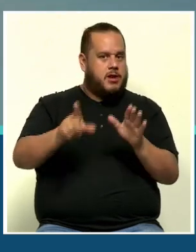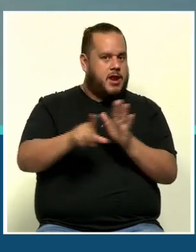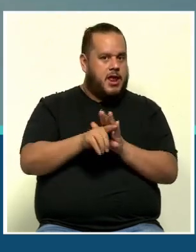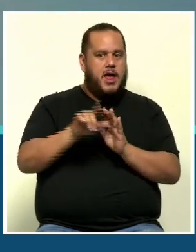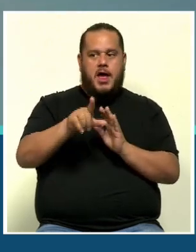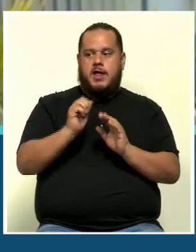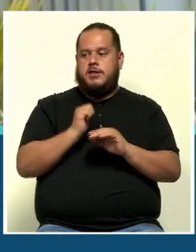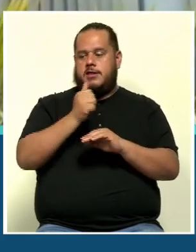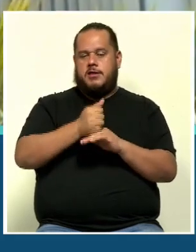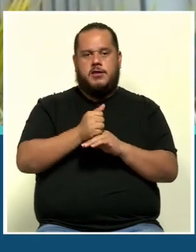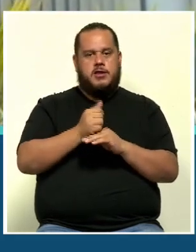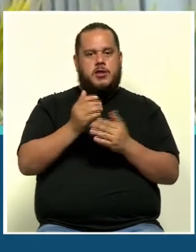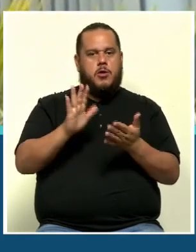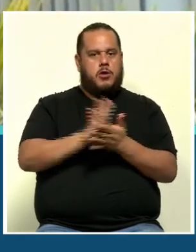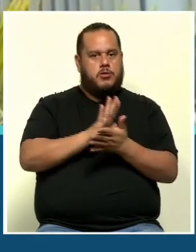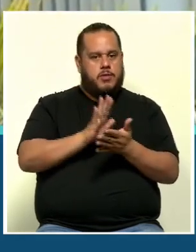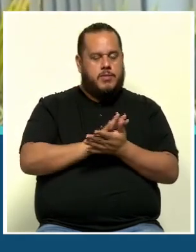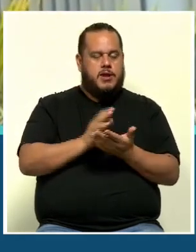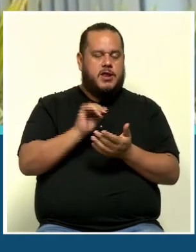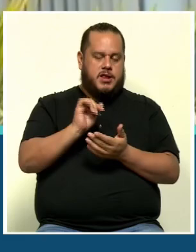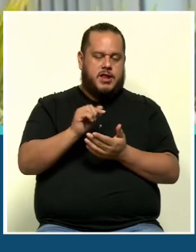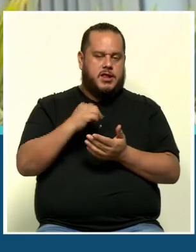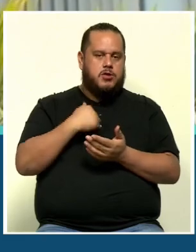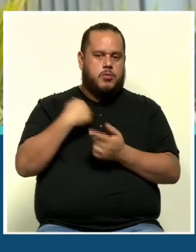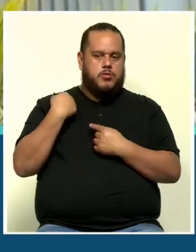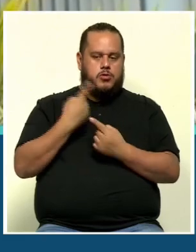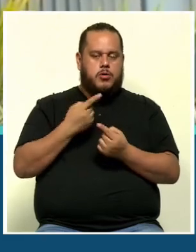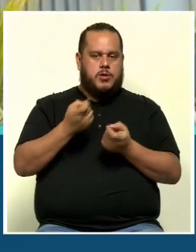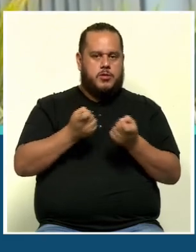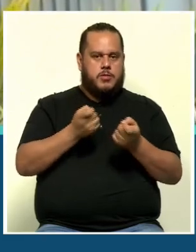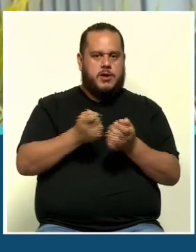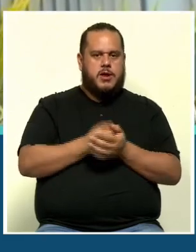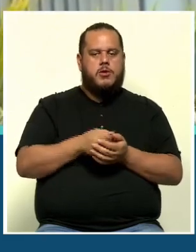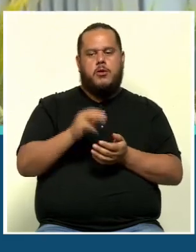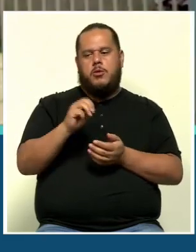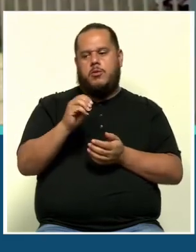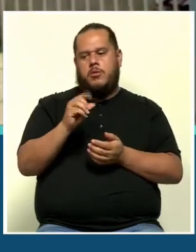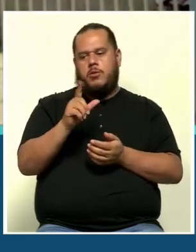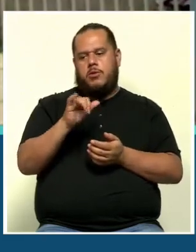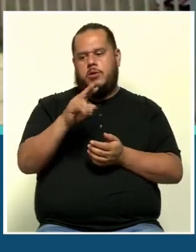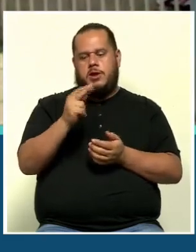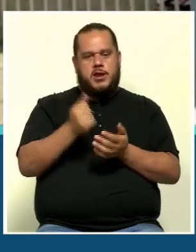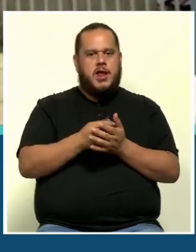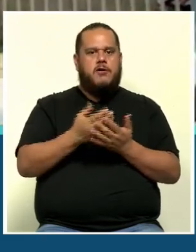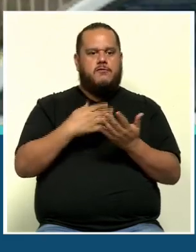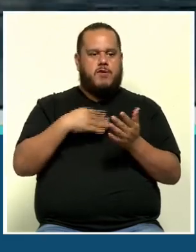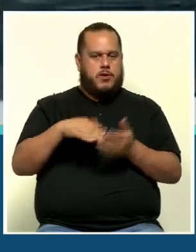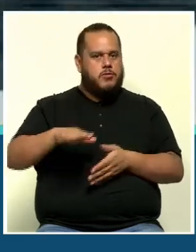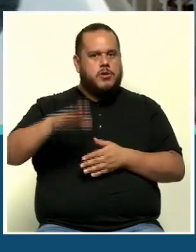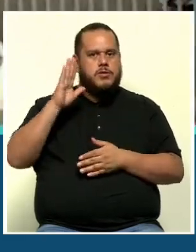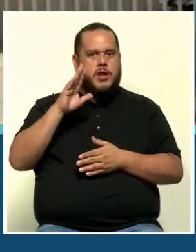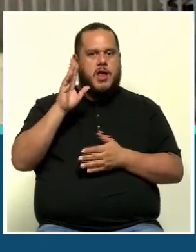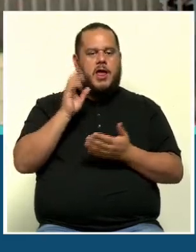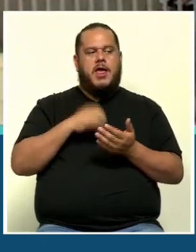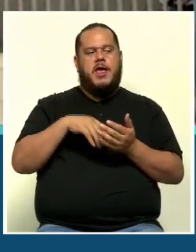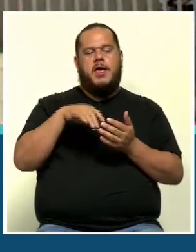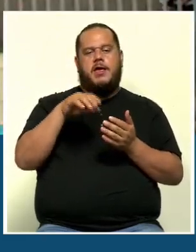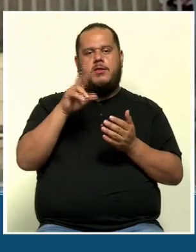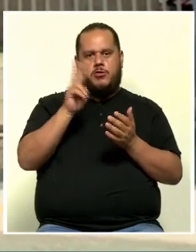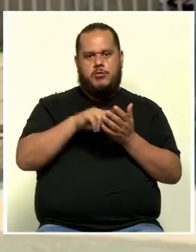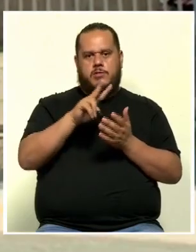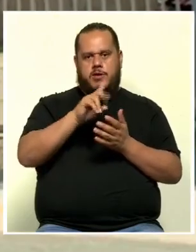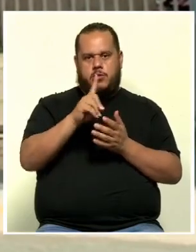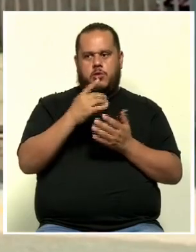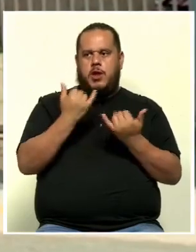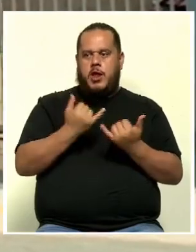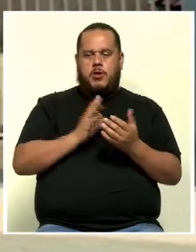establecido en las circulares y así es como lo hemos venido manejando. Molina fue juramentado como fiscal subrogante el 16 de junio del 2021 y actualmente